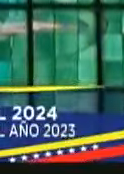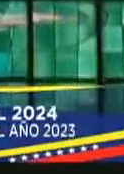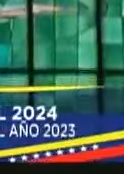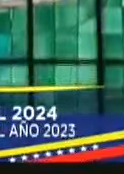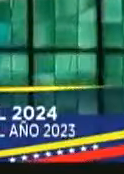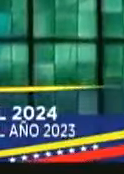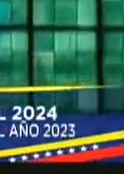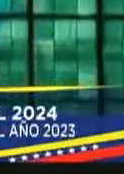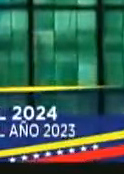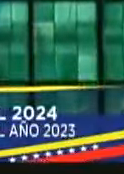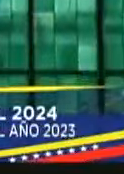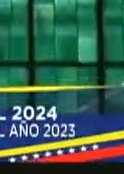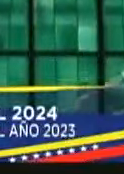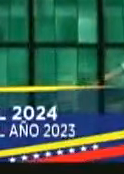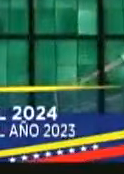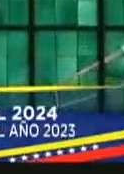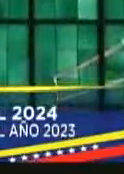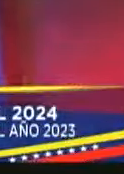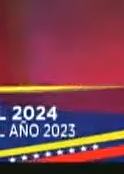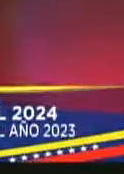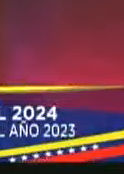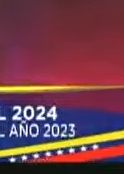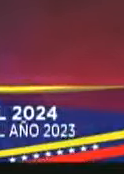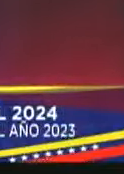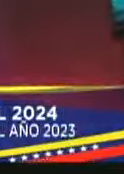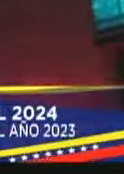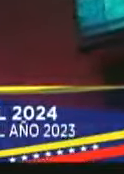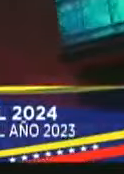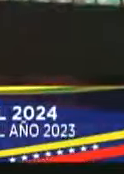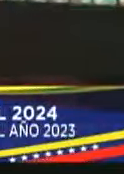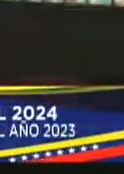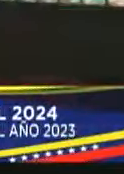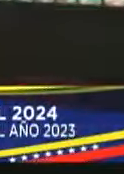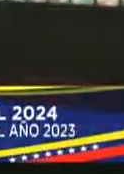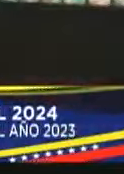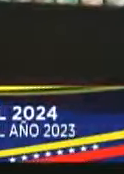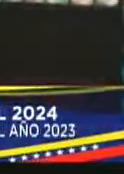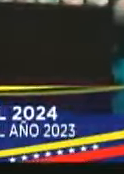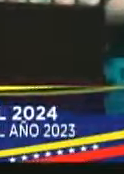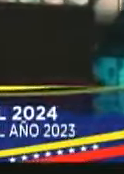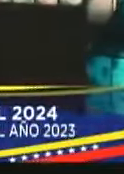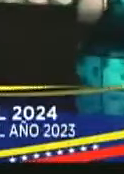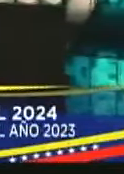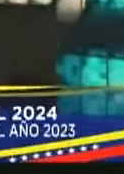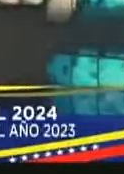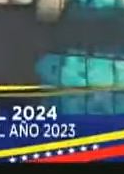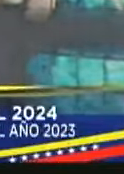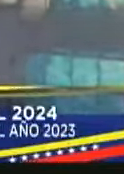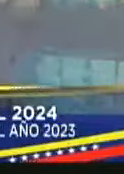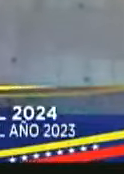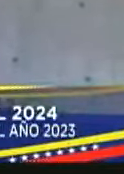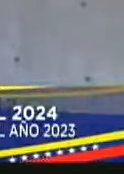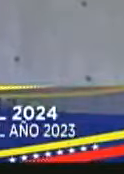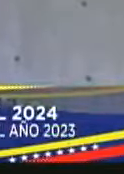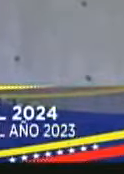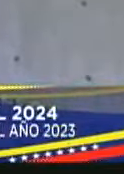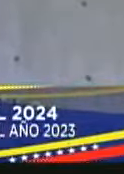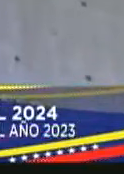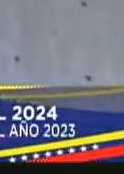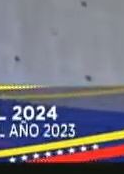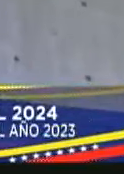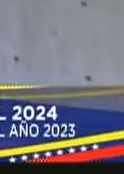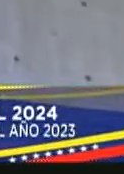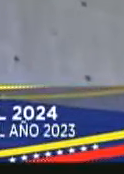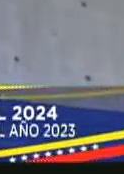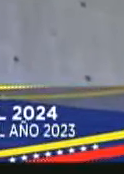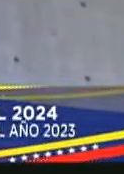como un acuerdo que apunta hacia la paz y el fortalecimiento de la democracia de Venezuela. Este año el pueblo vota, así